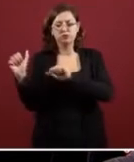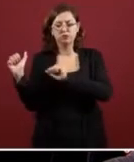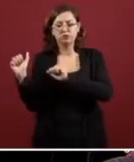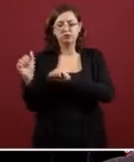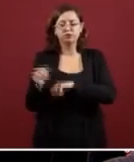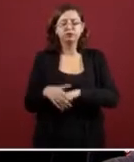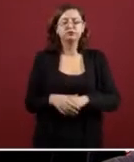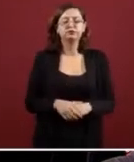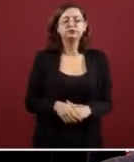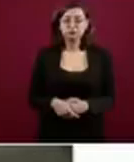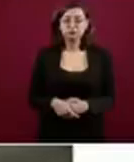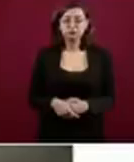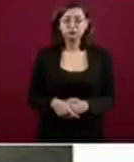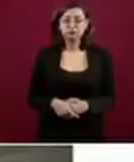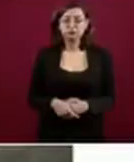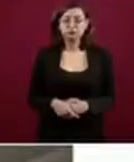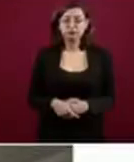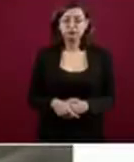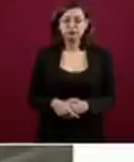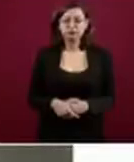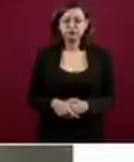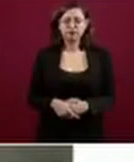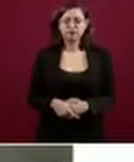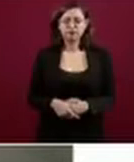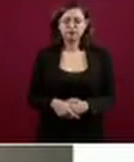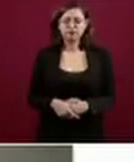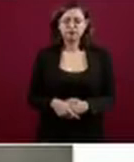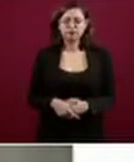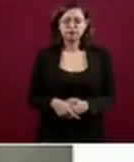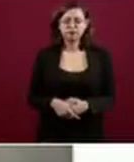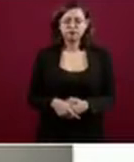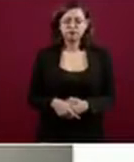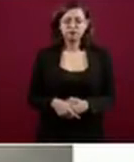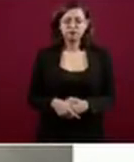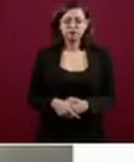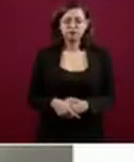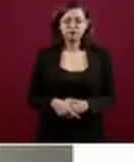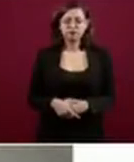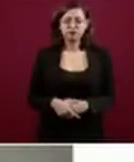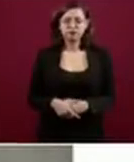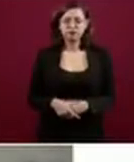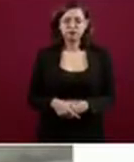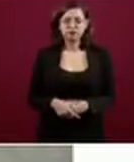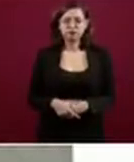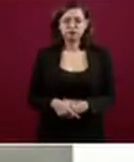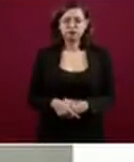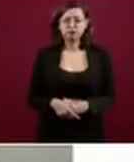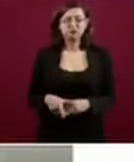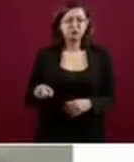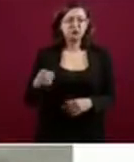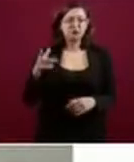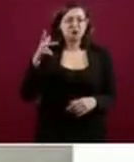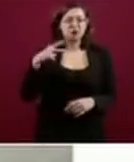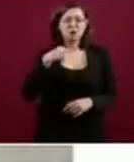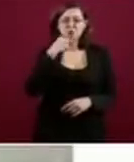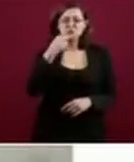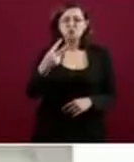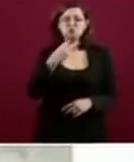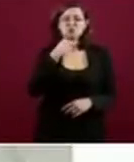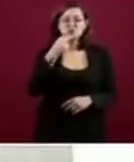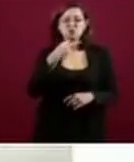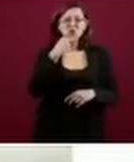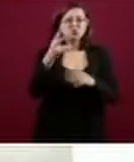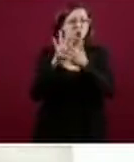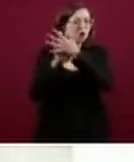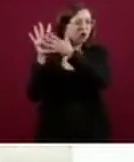se encontraban. El titular de la Sedena aseguró que el éxito de la operación se fundó en una rápida evacuación